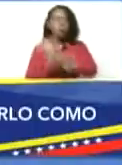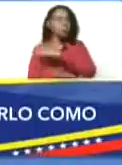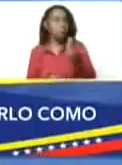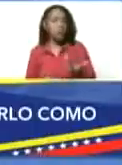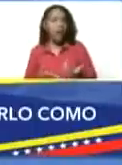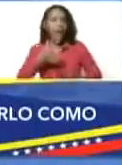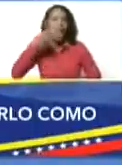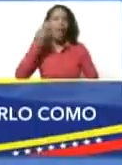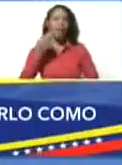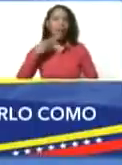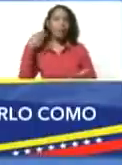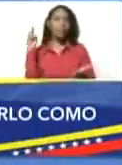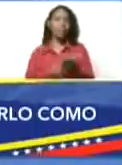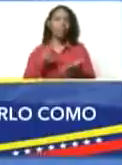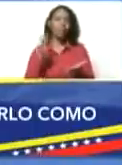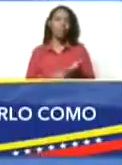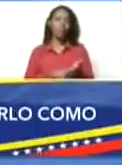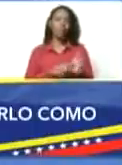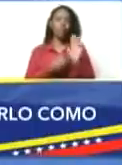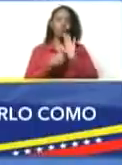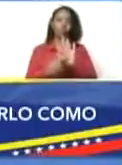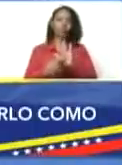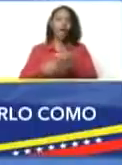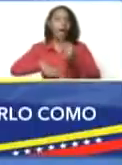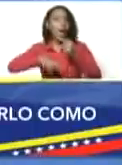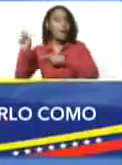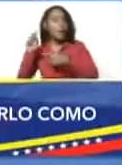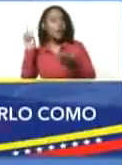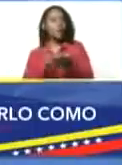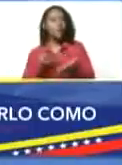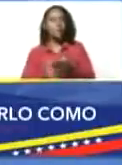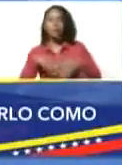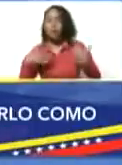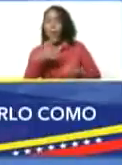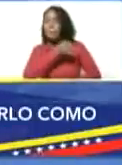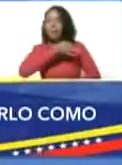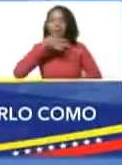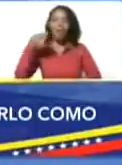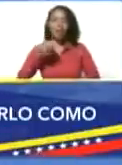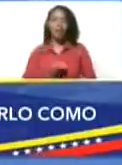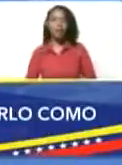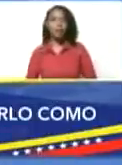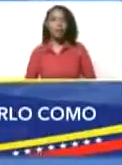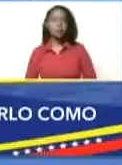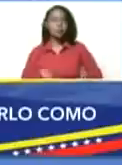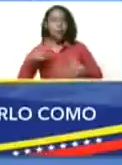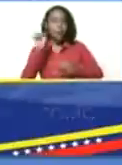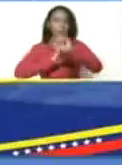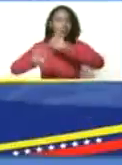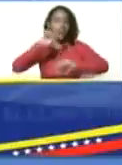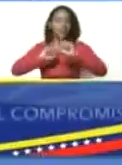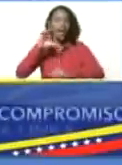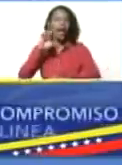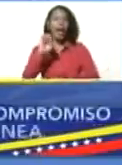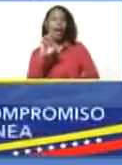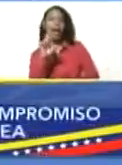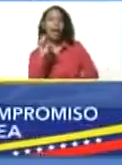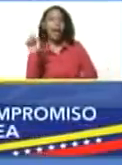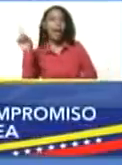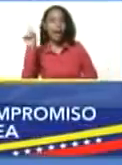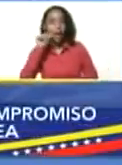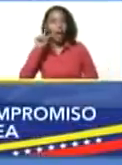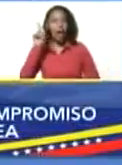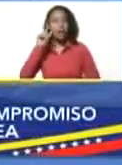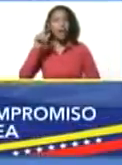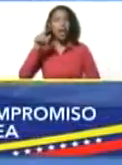prevalece la verdad, esa verdad maravillosa que defendió Earle Herrera, que